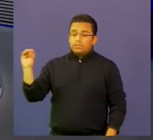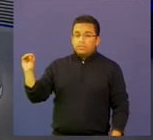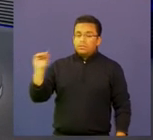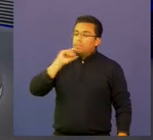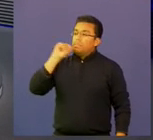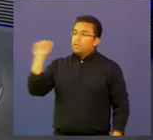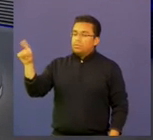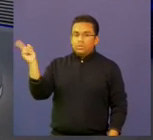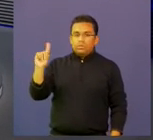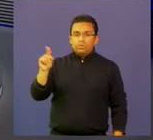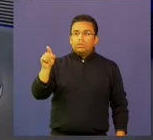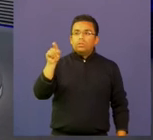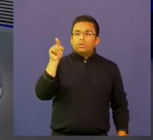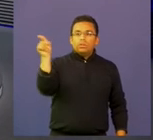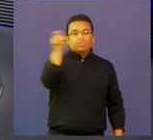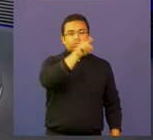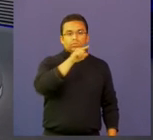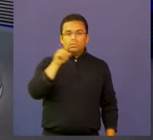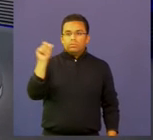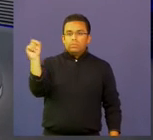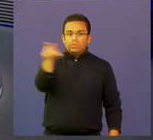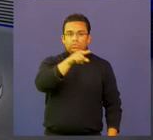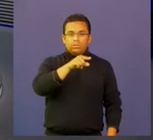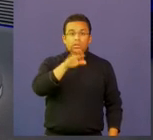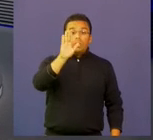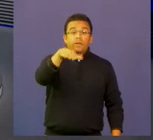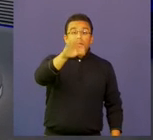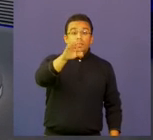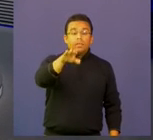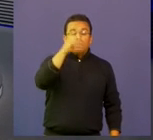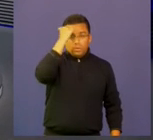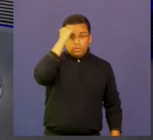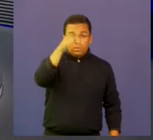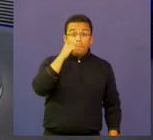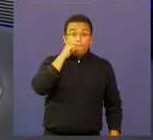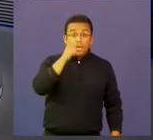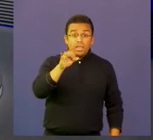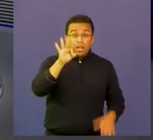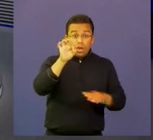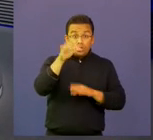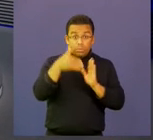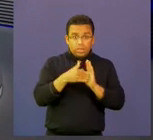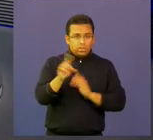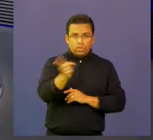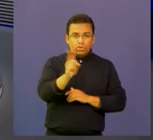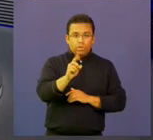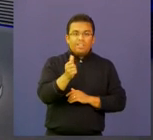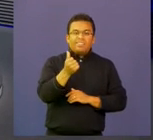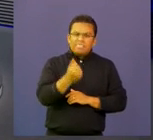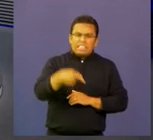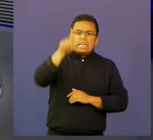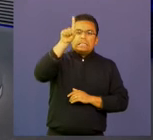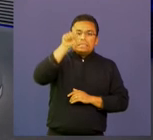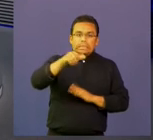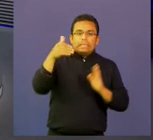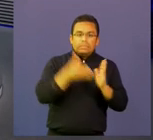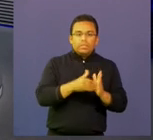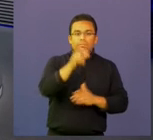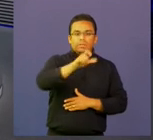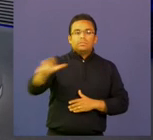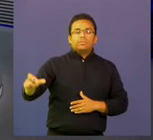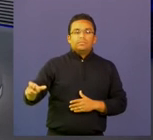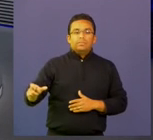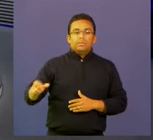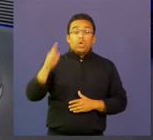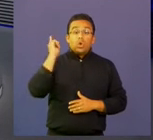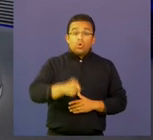Una pregunta a ustedes. Mañana yo no quiero que sean 8.000, quiero que sean 16.000, porque cada uno de ustedes va a